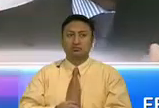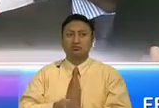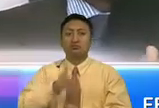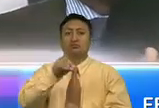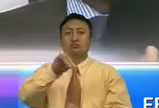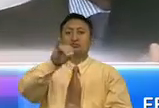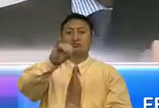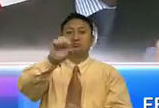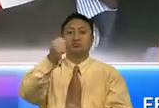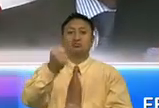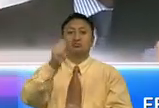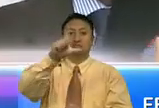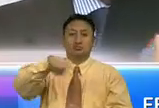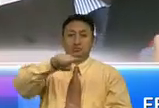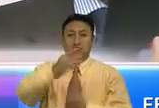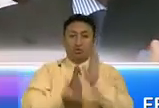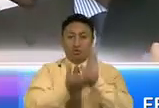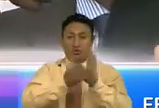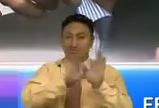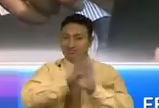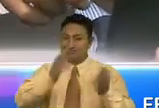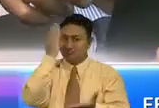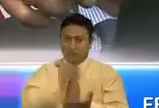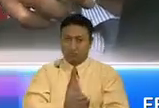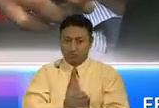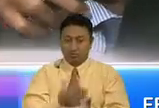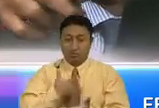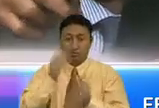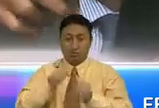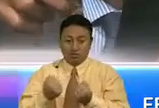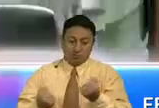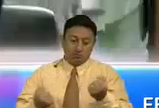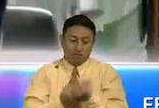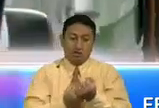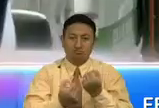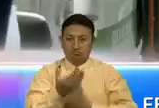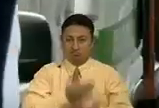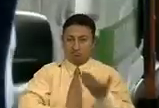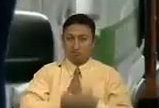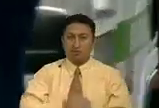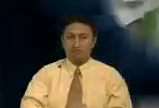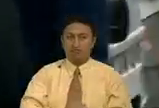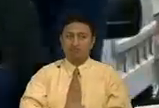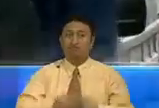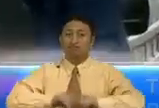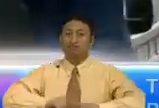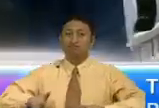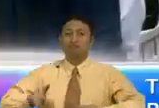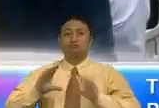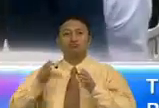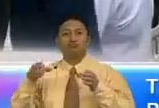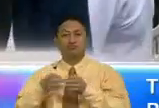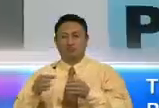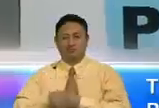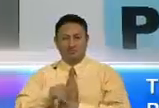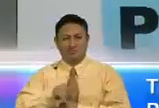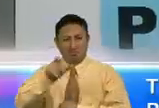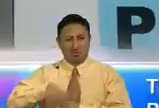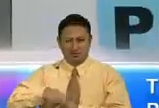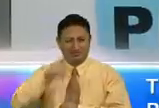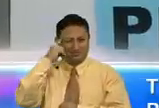diésel en el Ecuador y que podremos seguir apoyando a la industria, al comercio. Sin embargo, varios actores del sector son escépticos. Hablan de